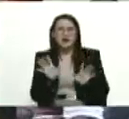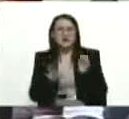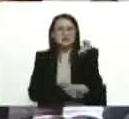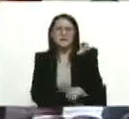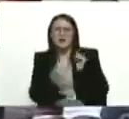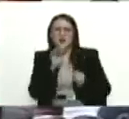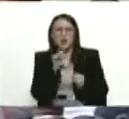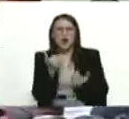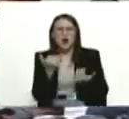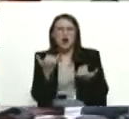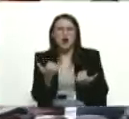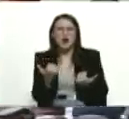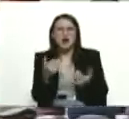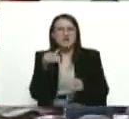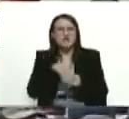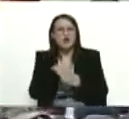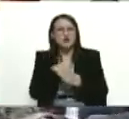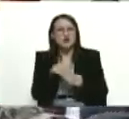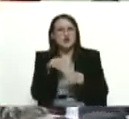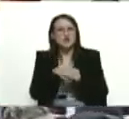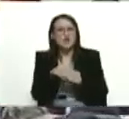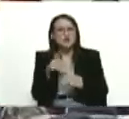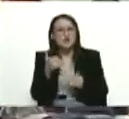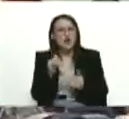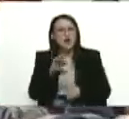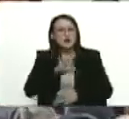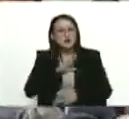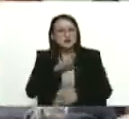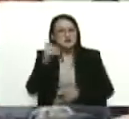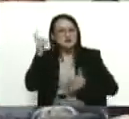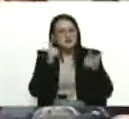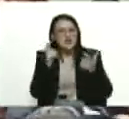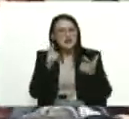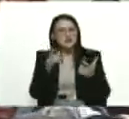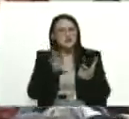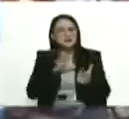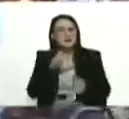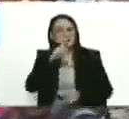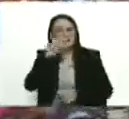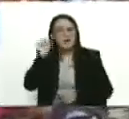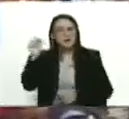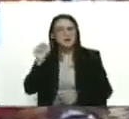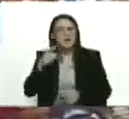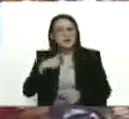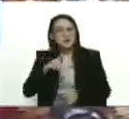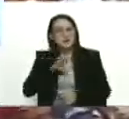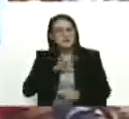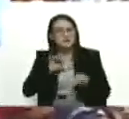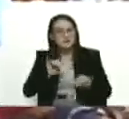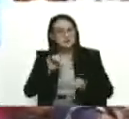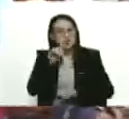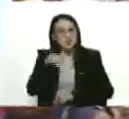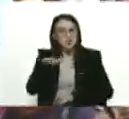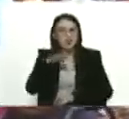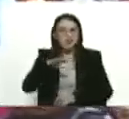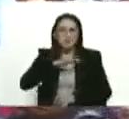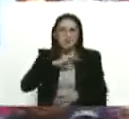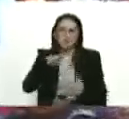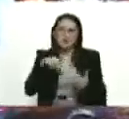nada. Aquí lo que ellos no tienen es votos, y los votos los tiene el chavismo, los tiene Chávez, los tiene Nicolás, los tiene el pueblo, los tiene la